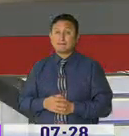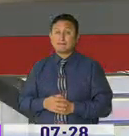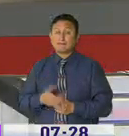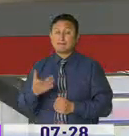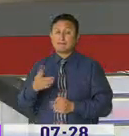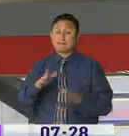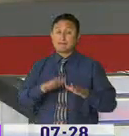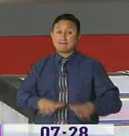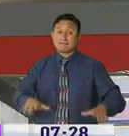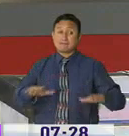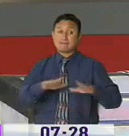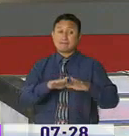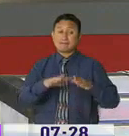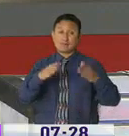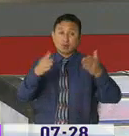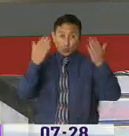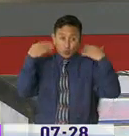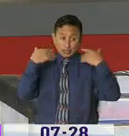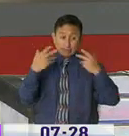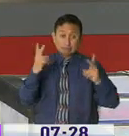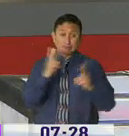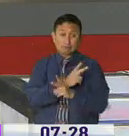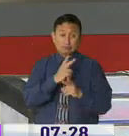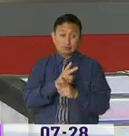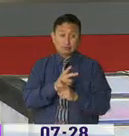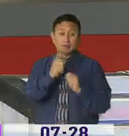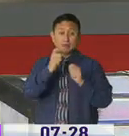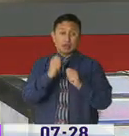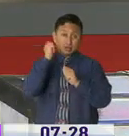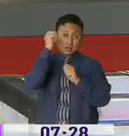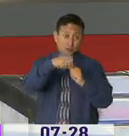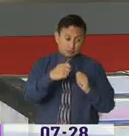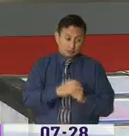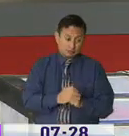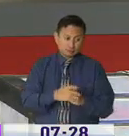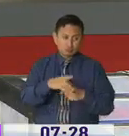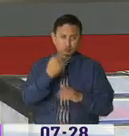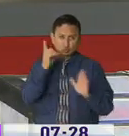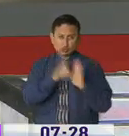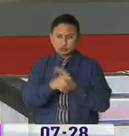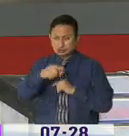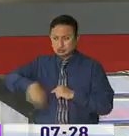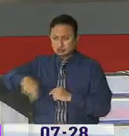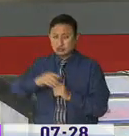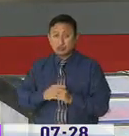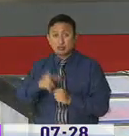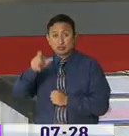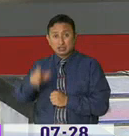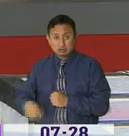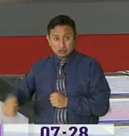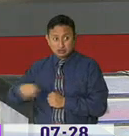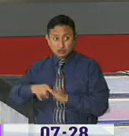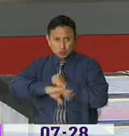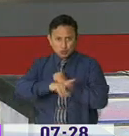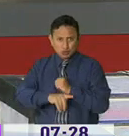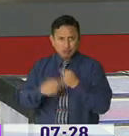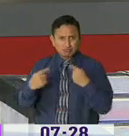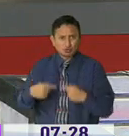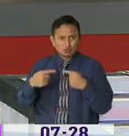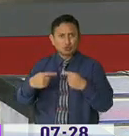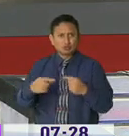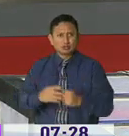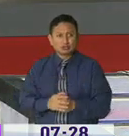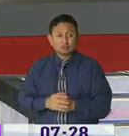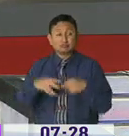Guayaquil persisten. Pescadores denuncian los constantes ataques de la delincuencia que opera básicamente en el estero Salado y también en el río